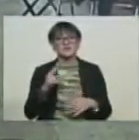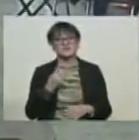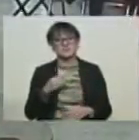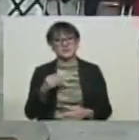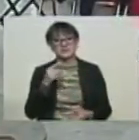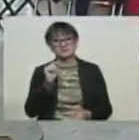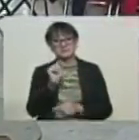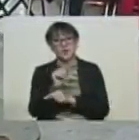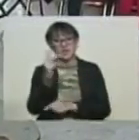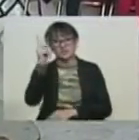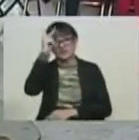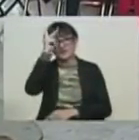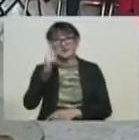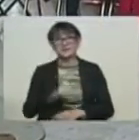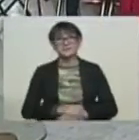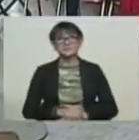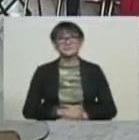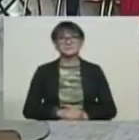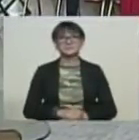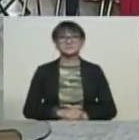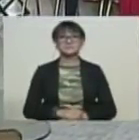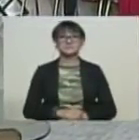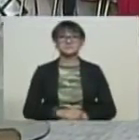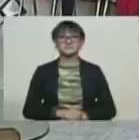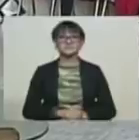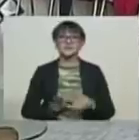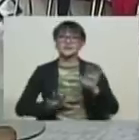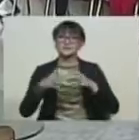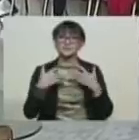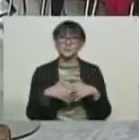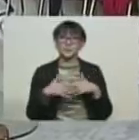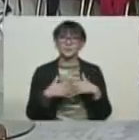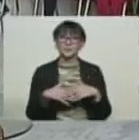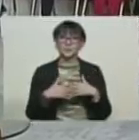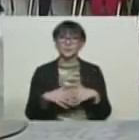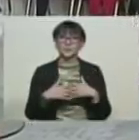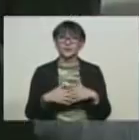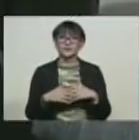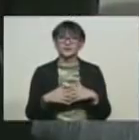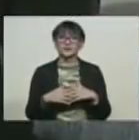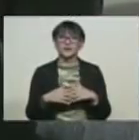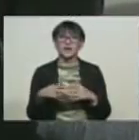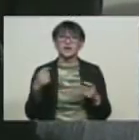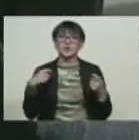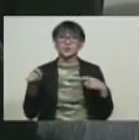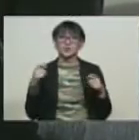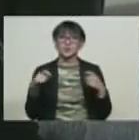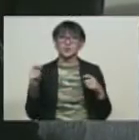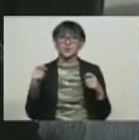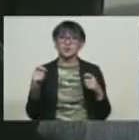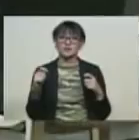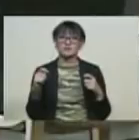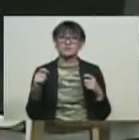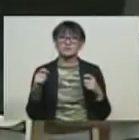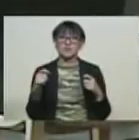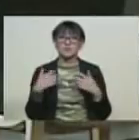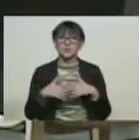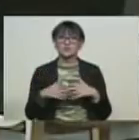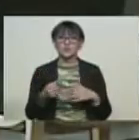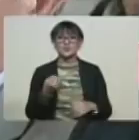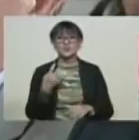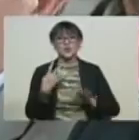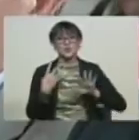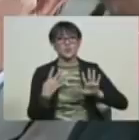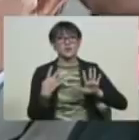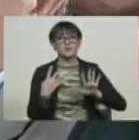Tarek, vicepresidente Castro. 15 motores. El turismo es el motor número